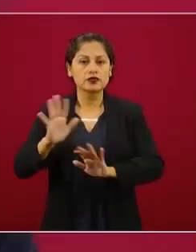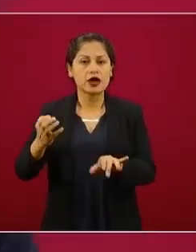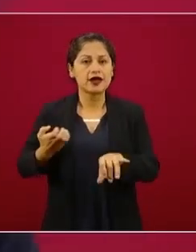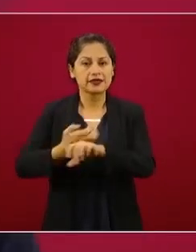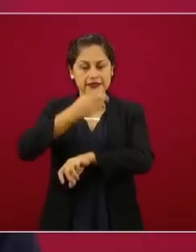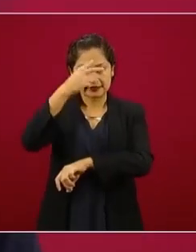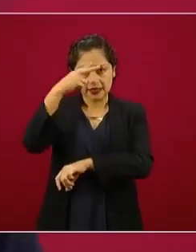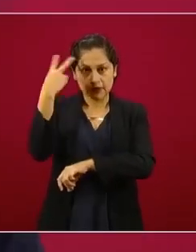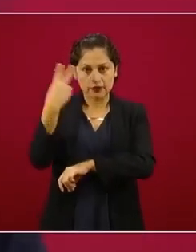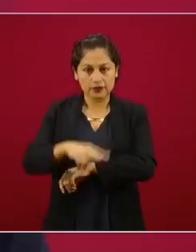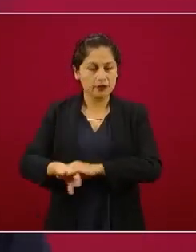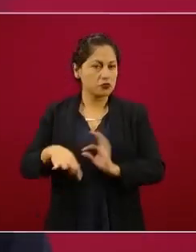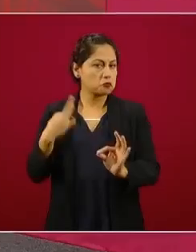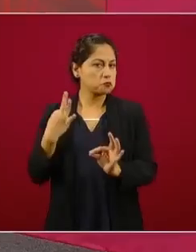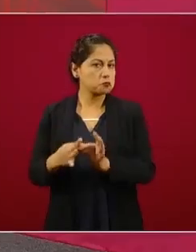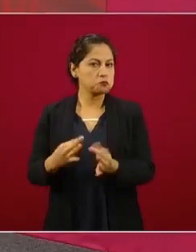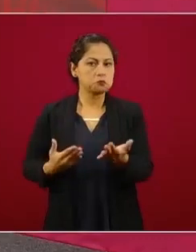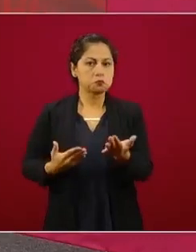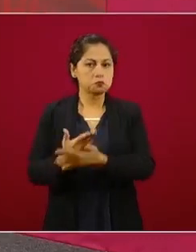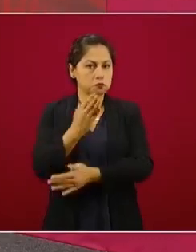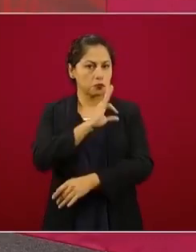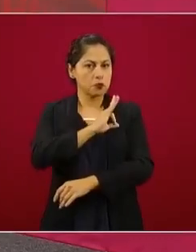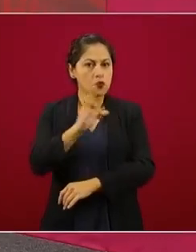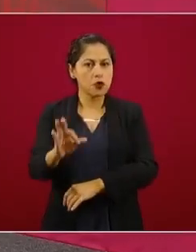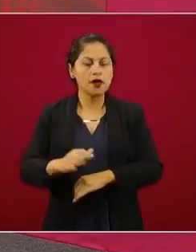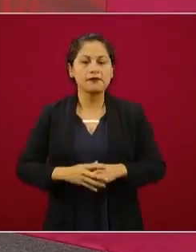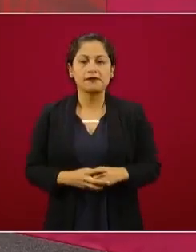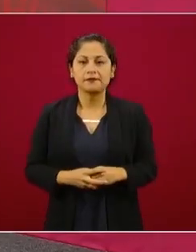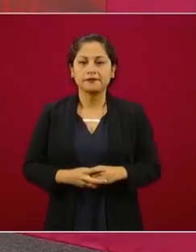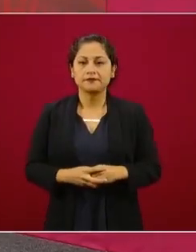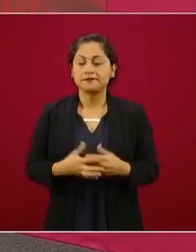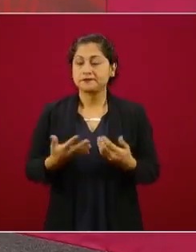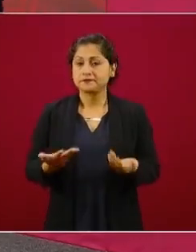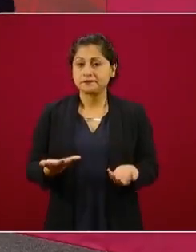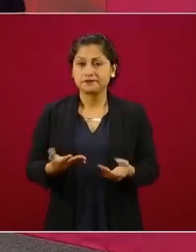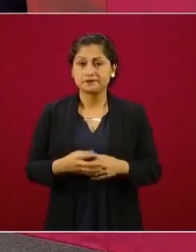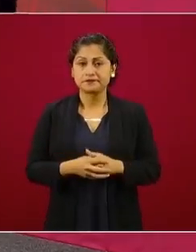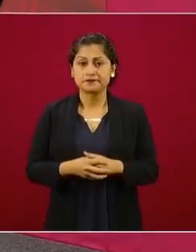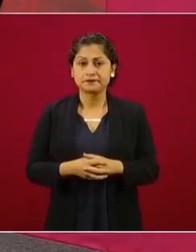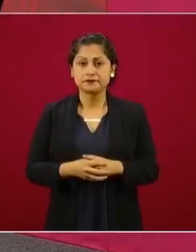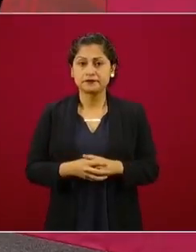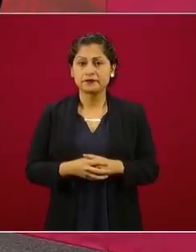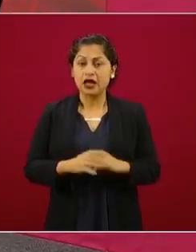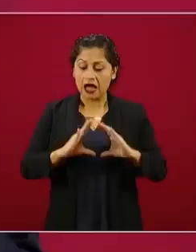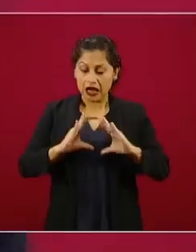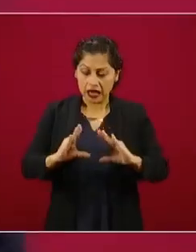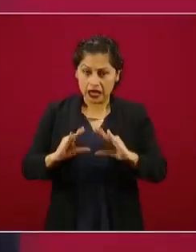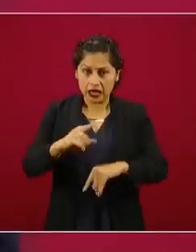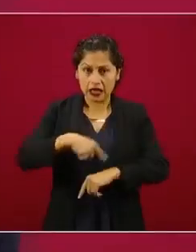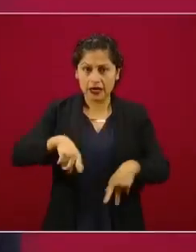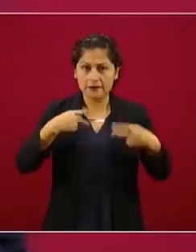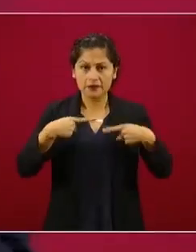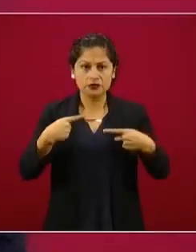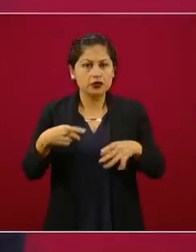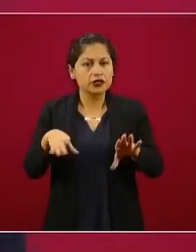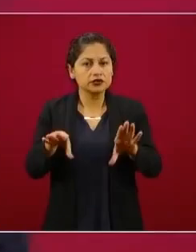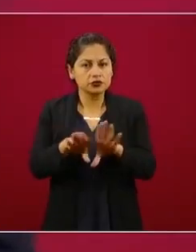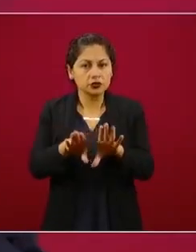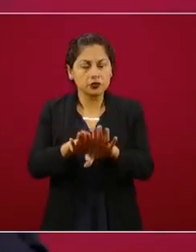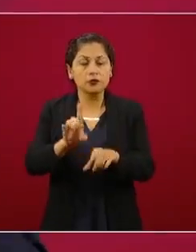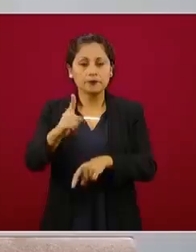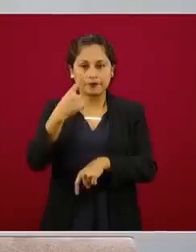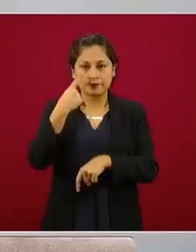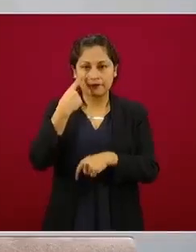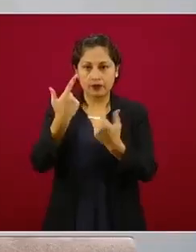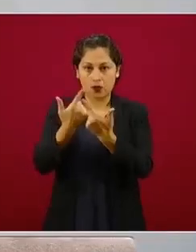comentaba hace un momento. ¿Cómo hemos trabajado la capacitación? Hay una parte operativa que la